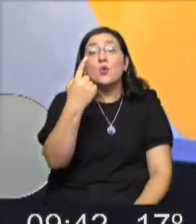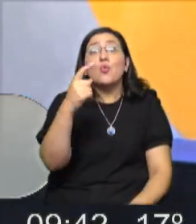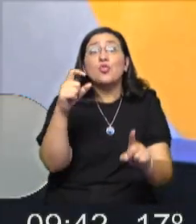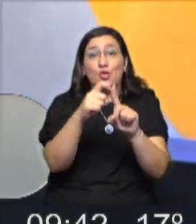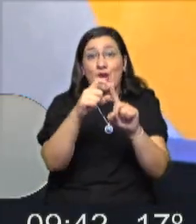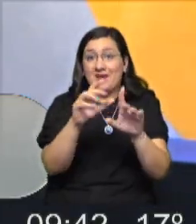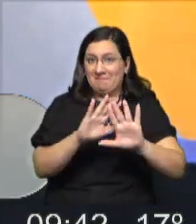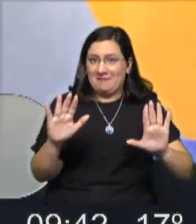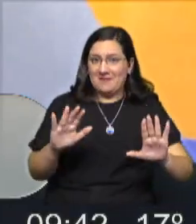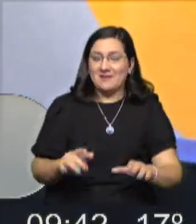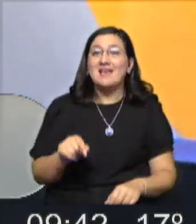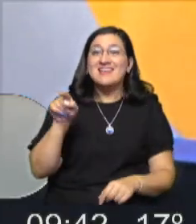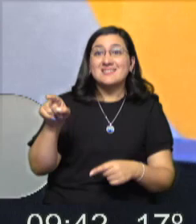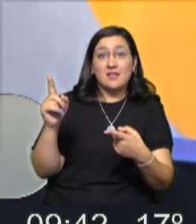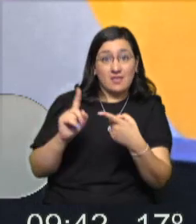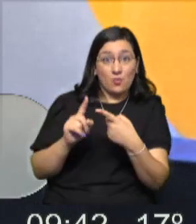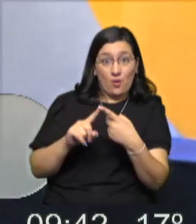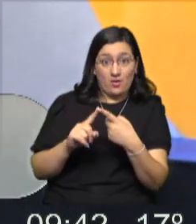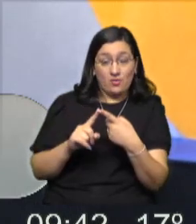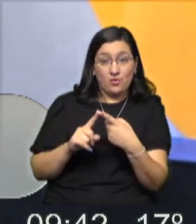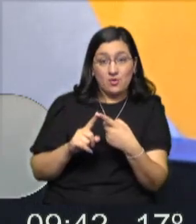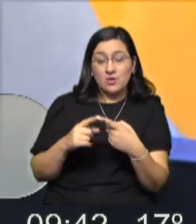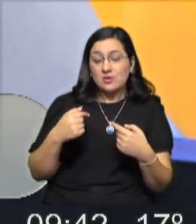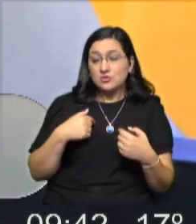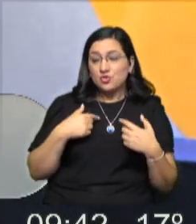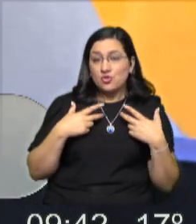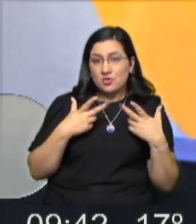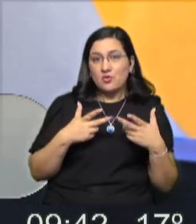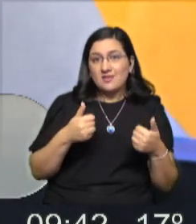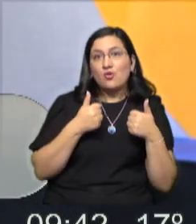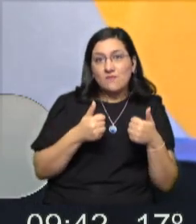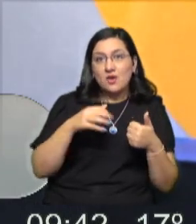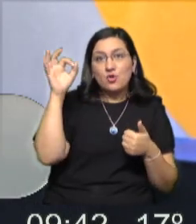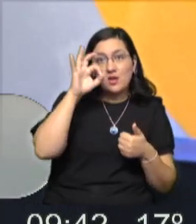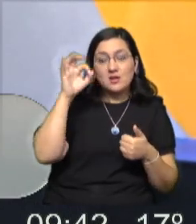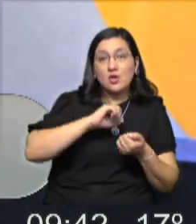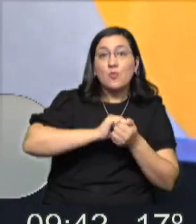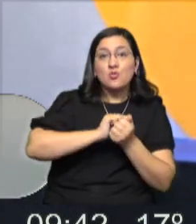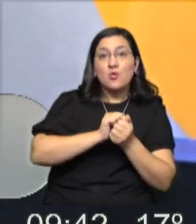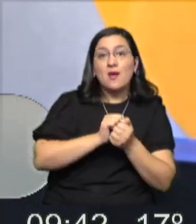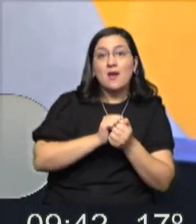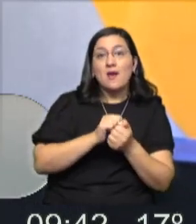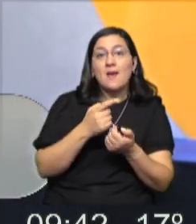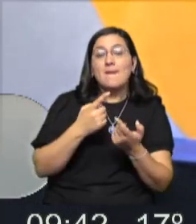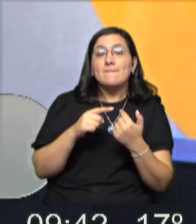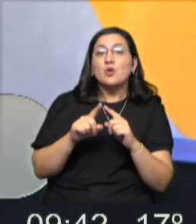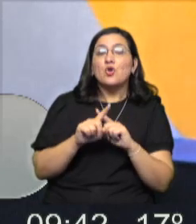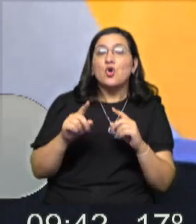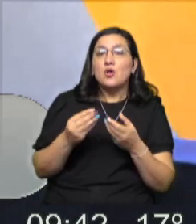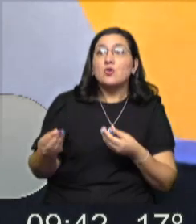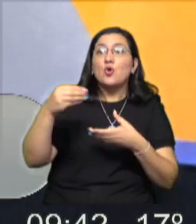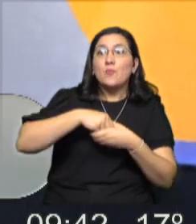no, y está de acuerdo conmigo en lo que yo digo de, está todo bien con el inglés como idioma, etcétera, pero no el